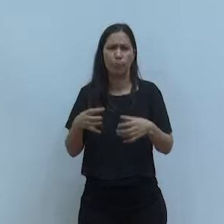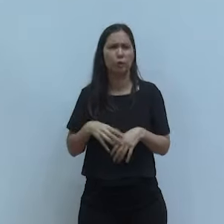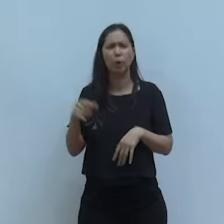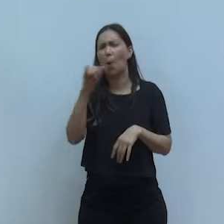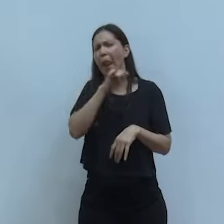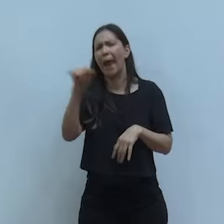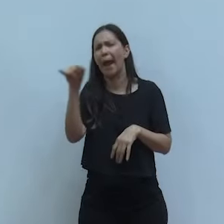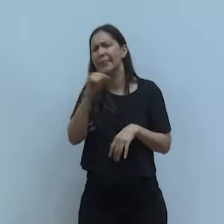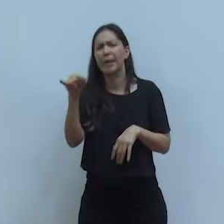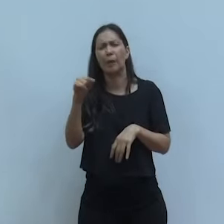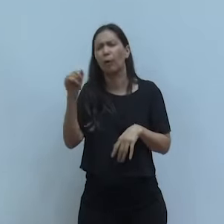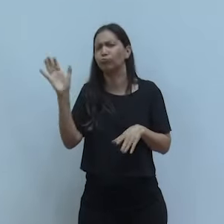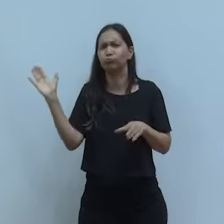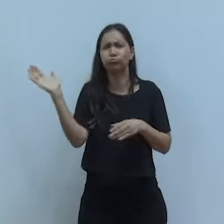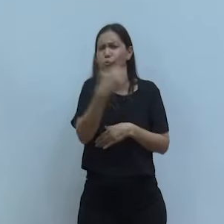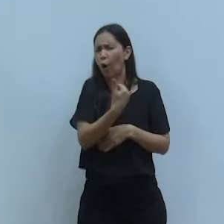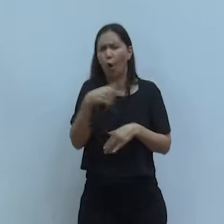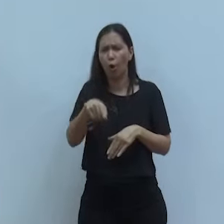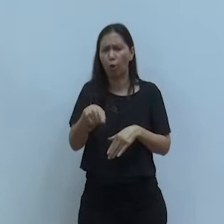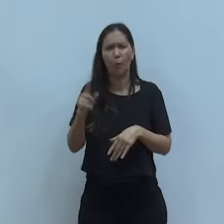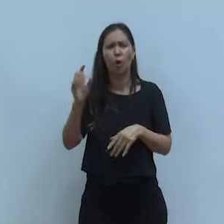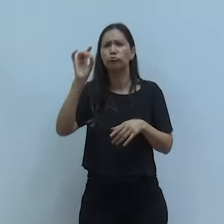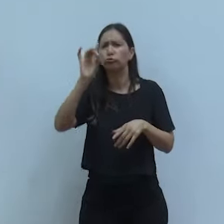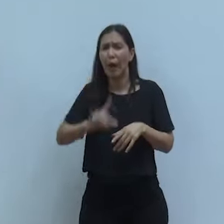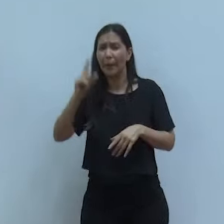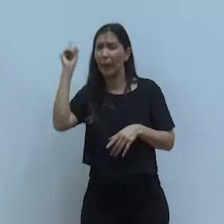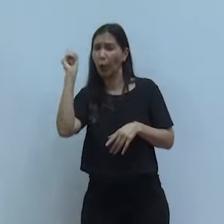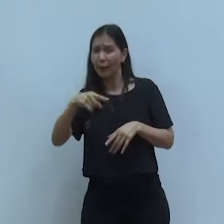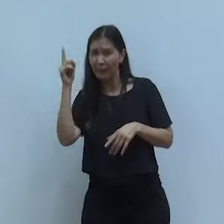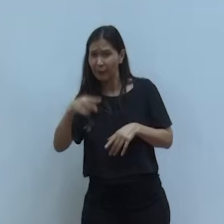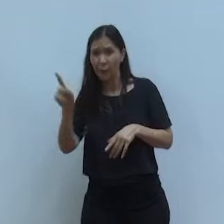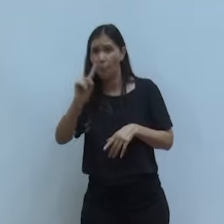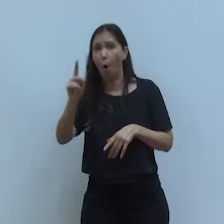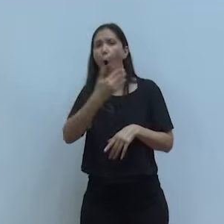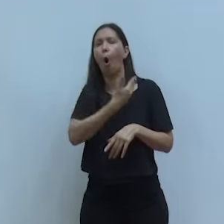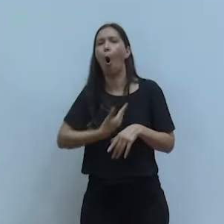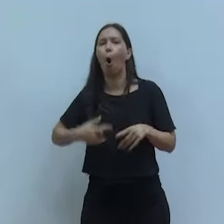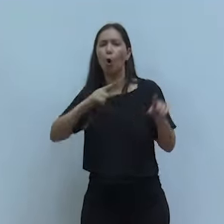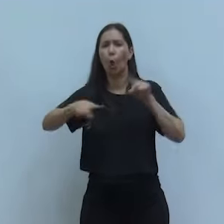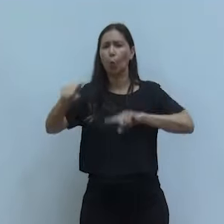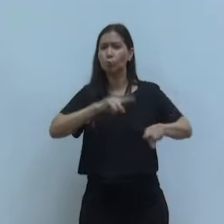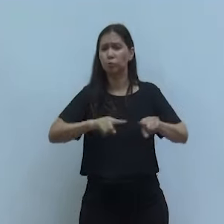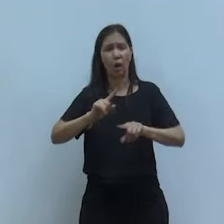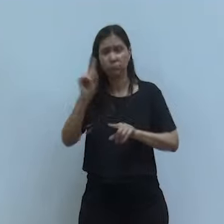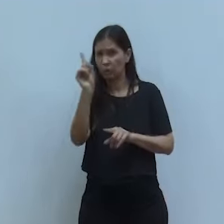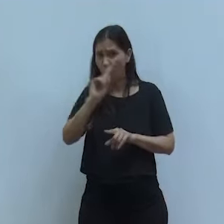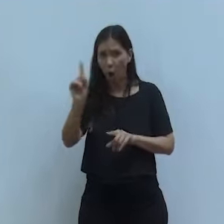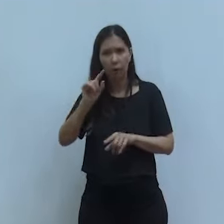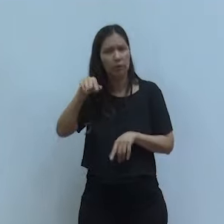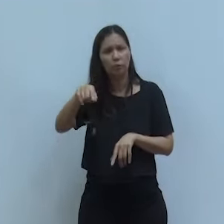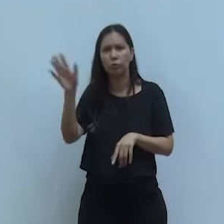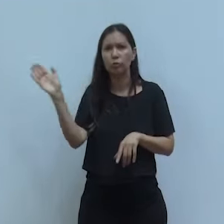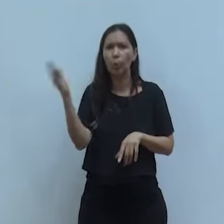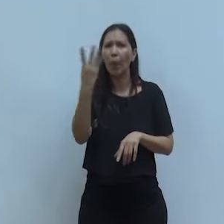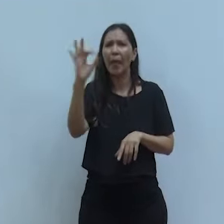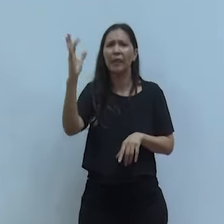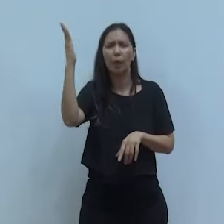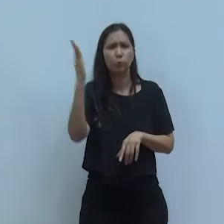no no una crítica al autoritarismo o a la corrupción no no en bloque 40% adire esa frase si